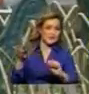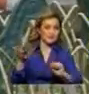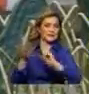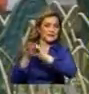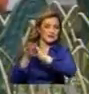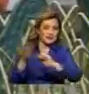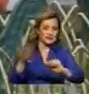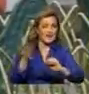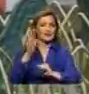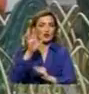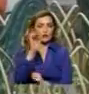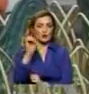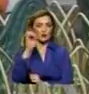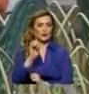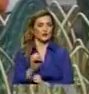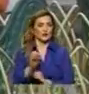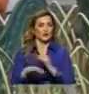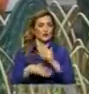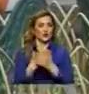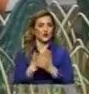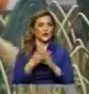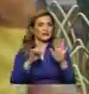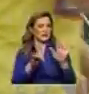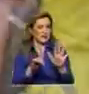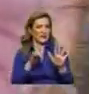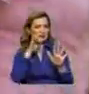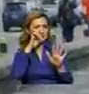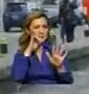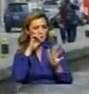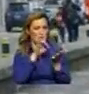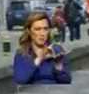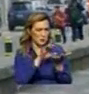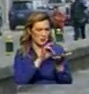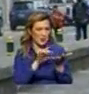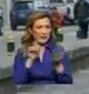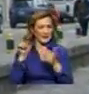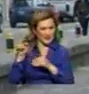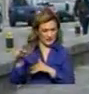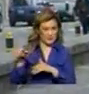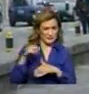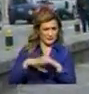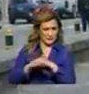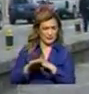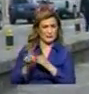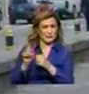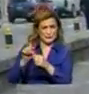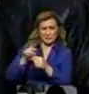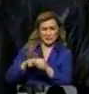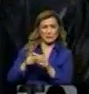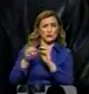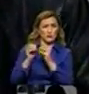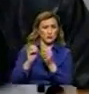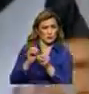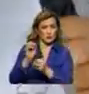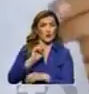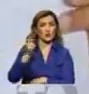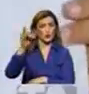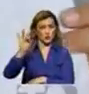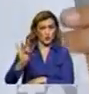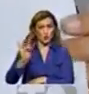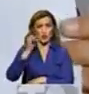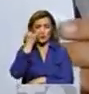ellos pertenece al Movimiento Pachakutik y la mayoría ingresó al municipio por concurso. Como ustedes pueden